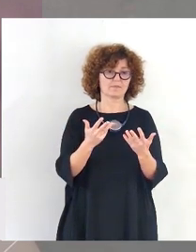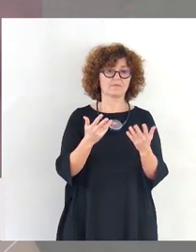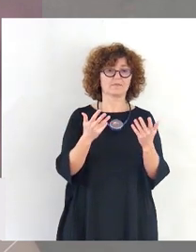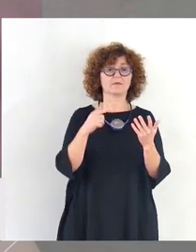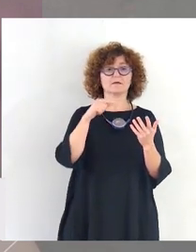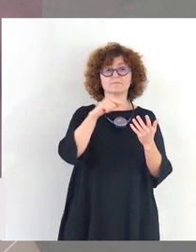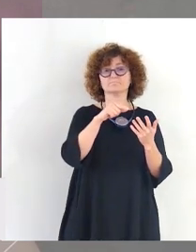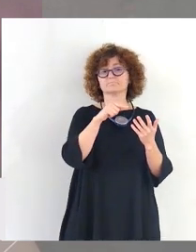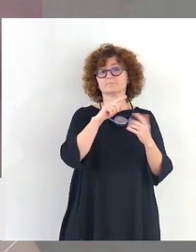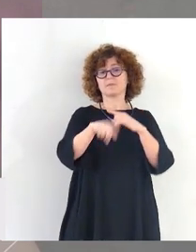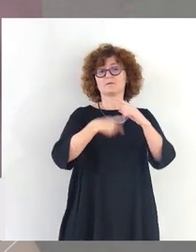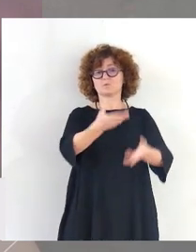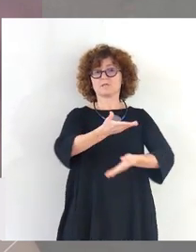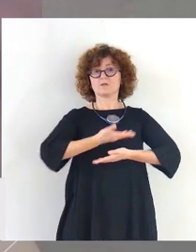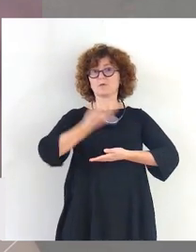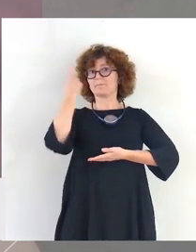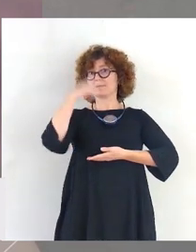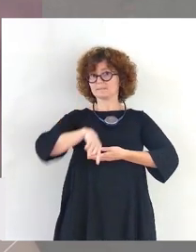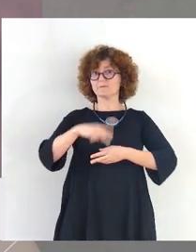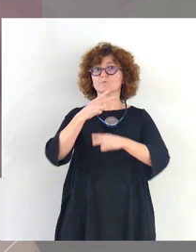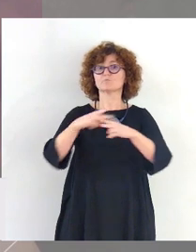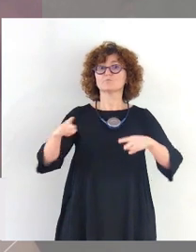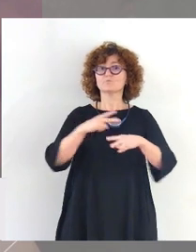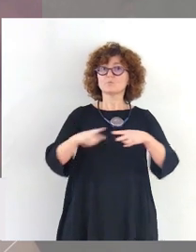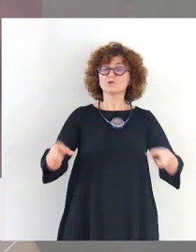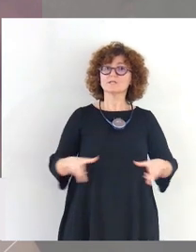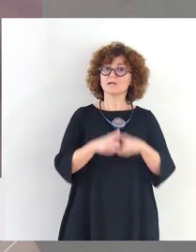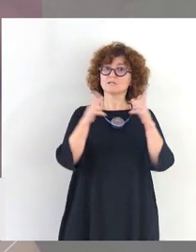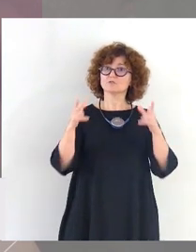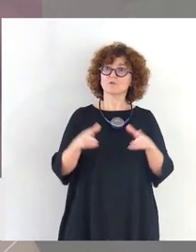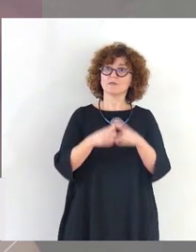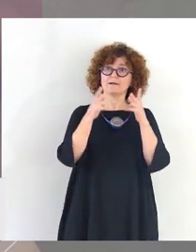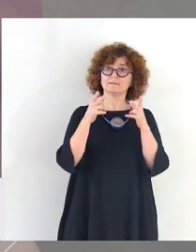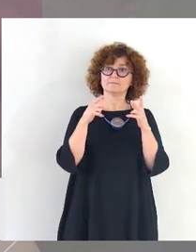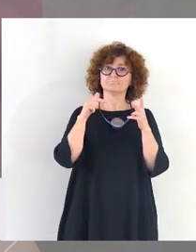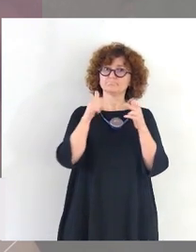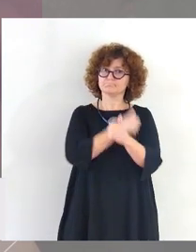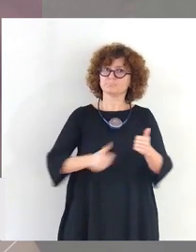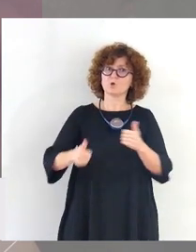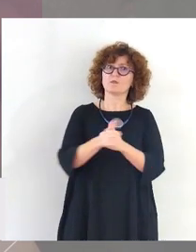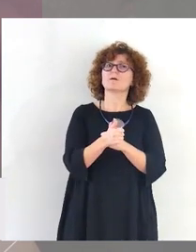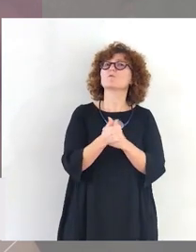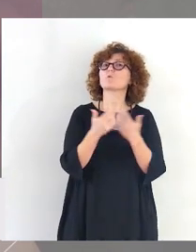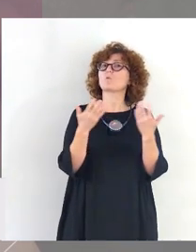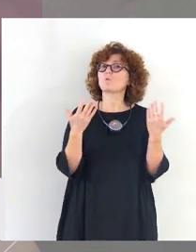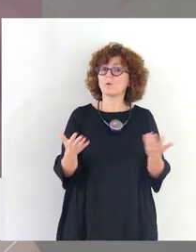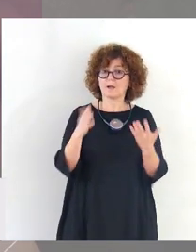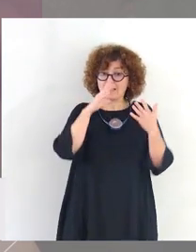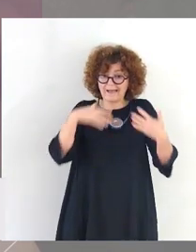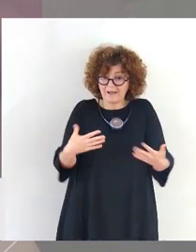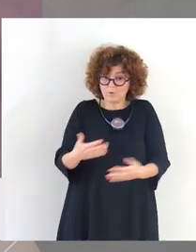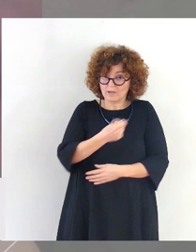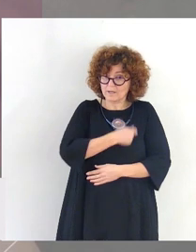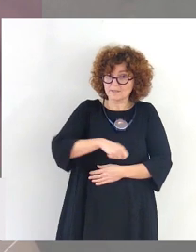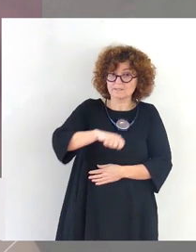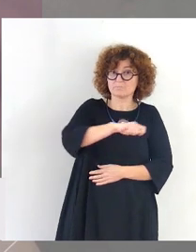políticas sociales dónde Cuáles deben ser nuestras prioridades en este momento en España